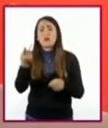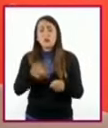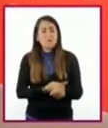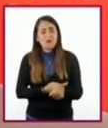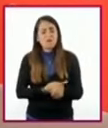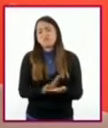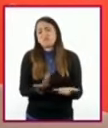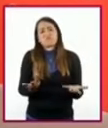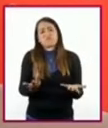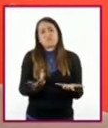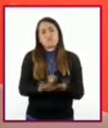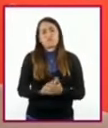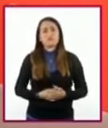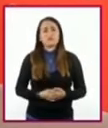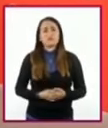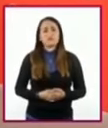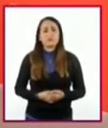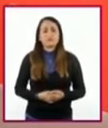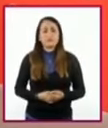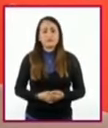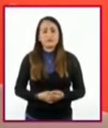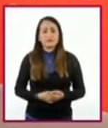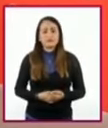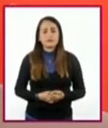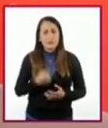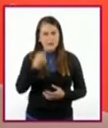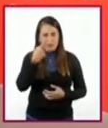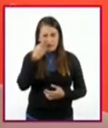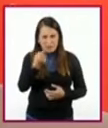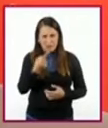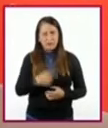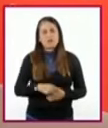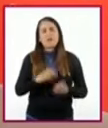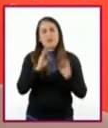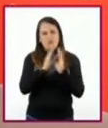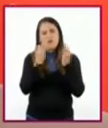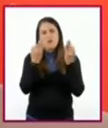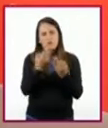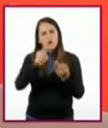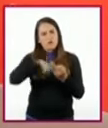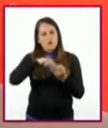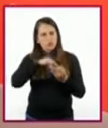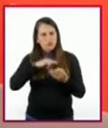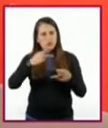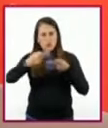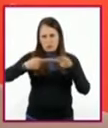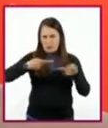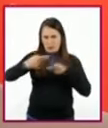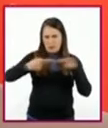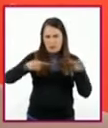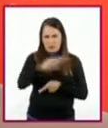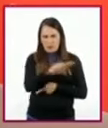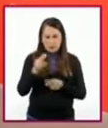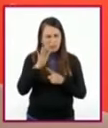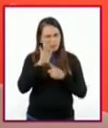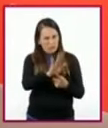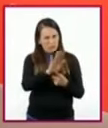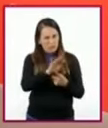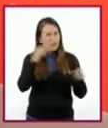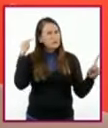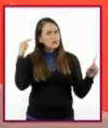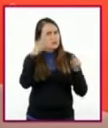para toda la vida en la Tierra. Observen el modelo que hemos preparado para ustedes con la finalidad